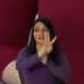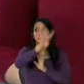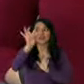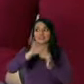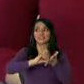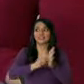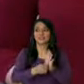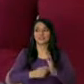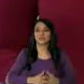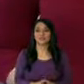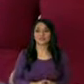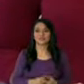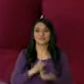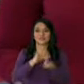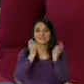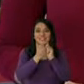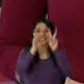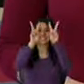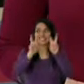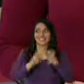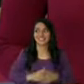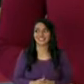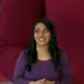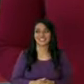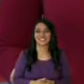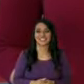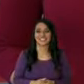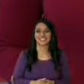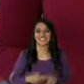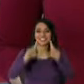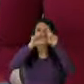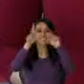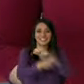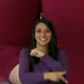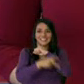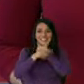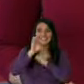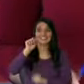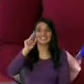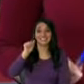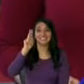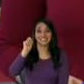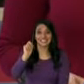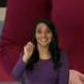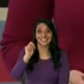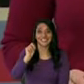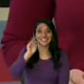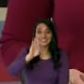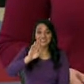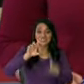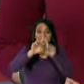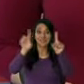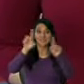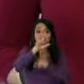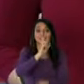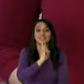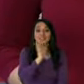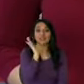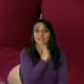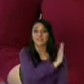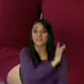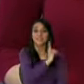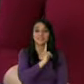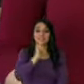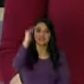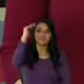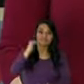7:40 y ahora vamos a cambiar de tema para contarles que la firma petrolera Schlumberger informó desde su corporativo en Houston que reducirá